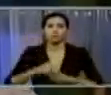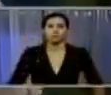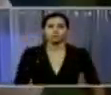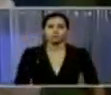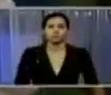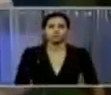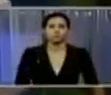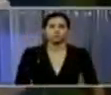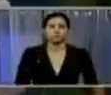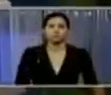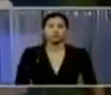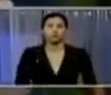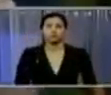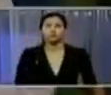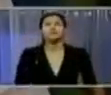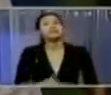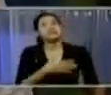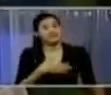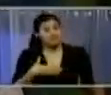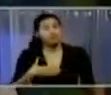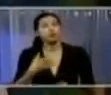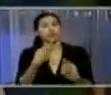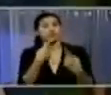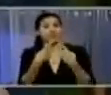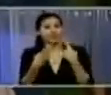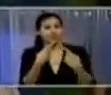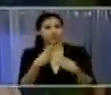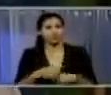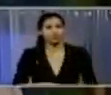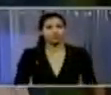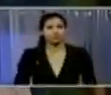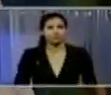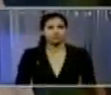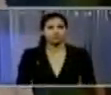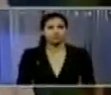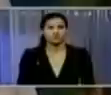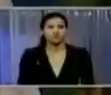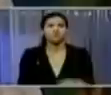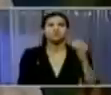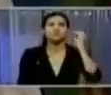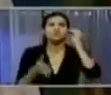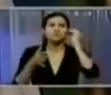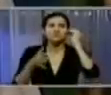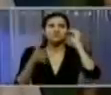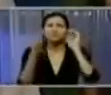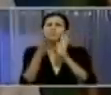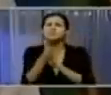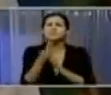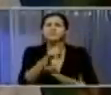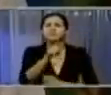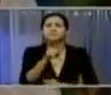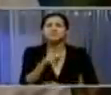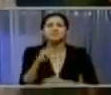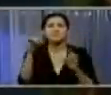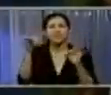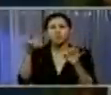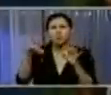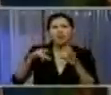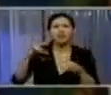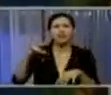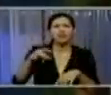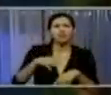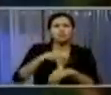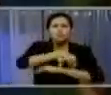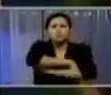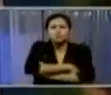Para eso quiero diálogo. ¿Qué te pasa a ti que estás como bravo? Ah, te doy la pierna. Pues estás para ahí que...